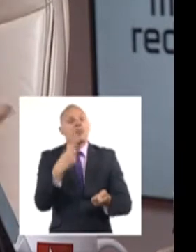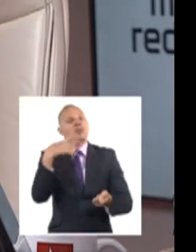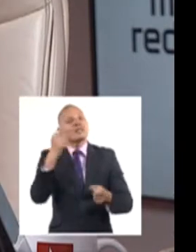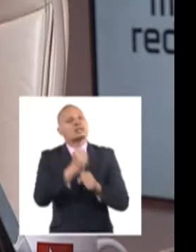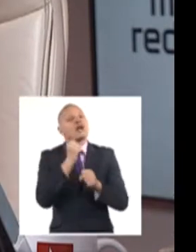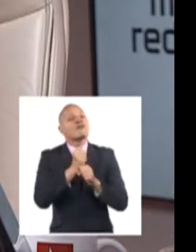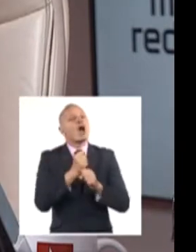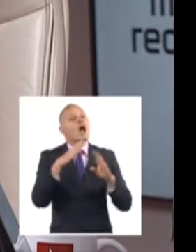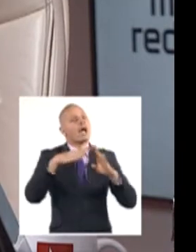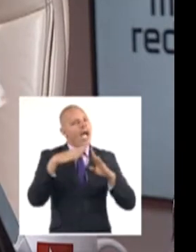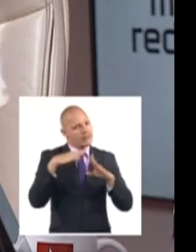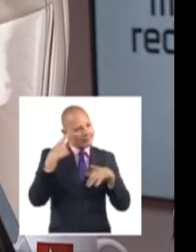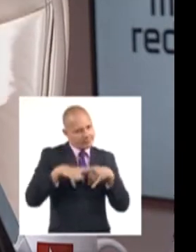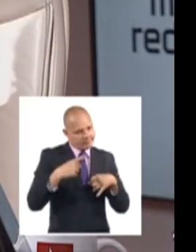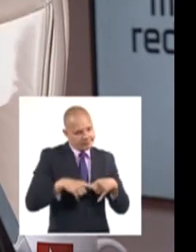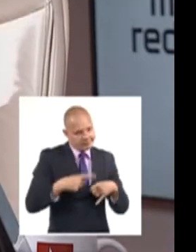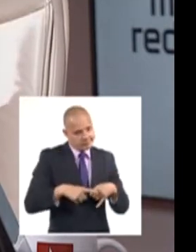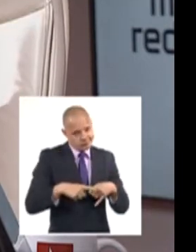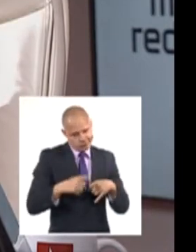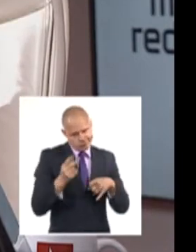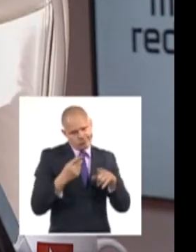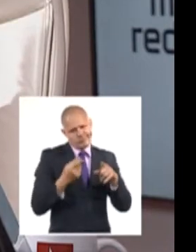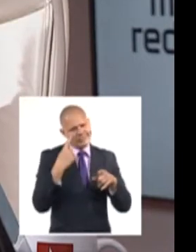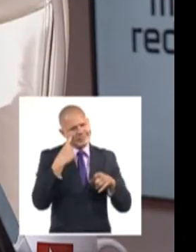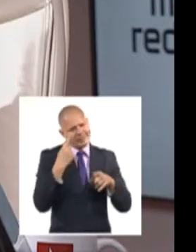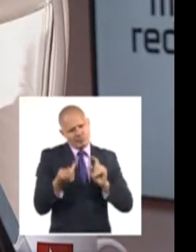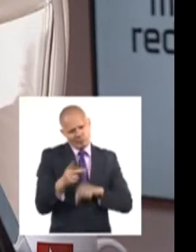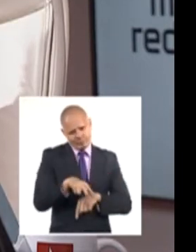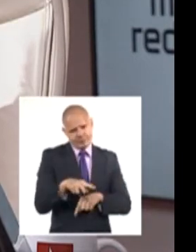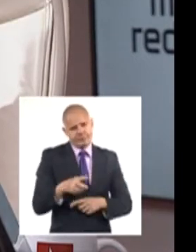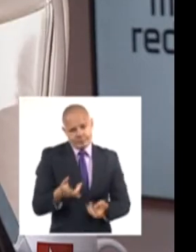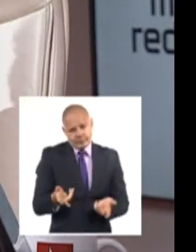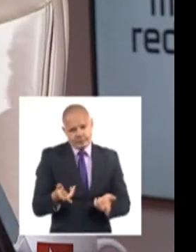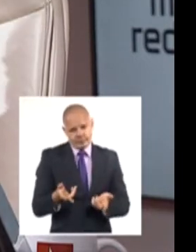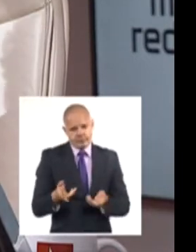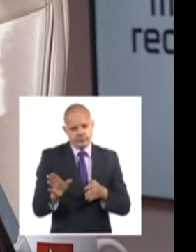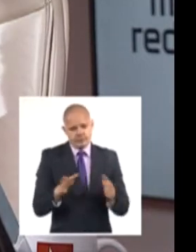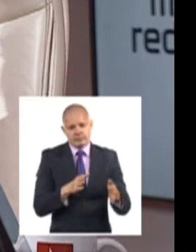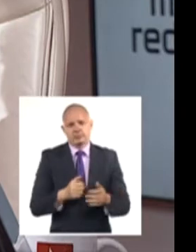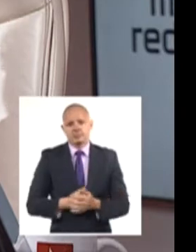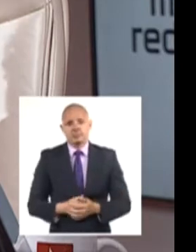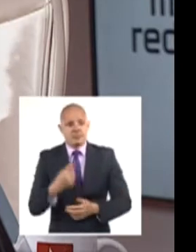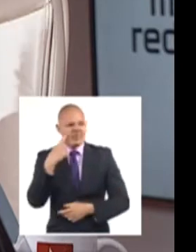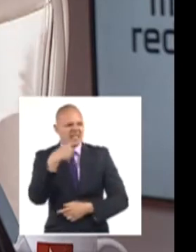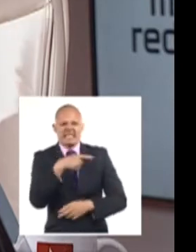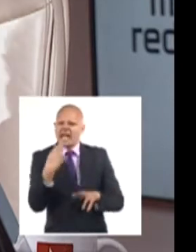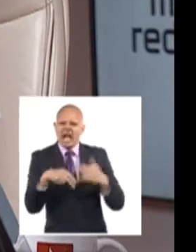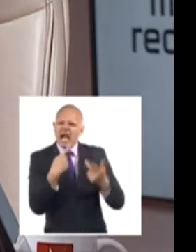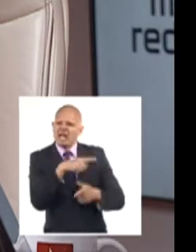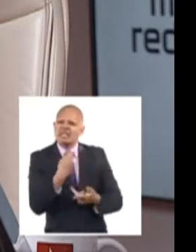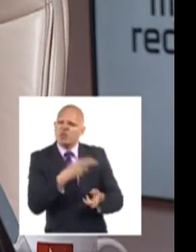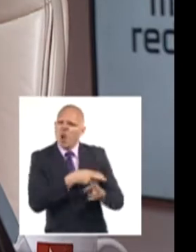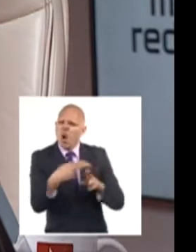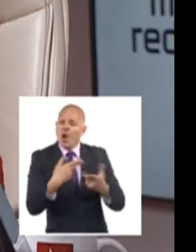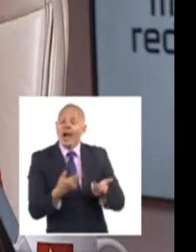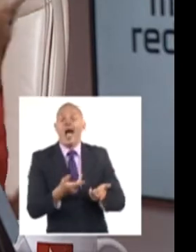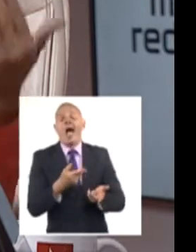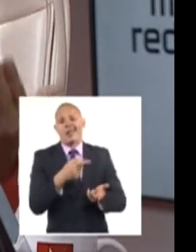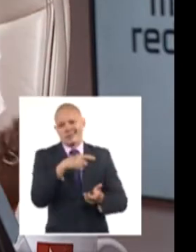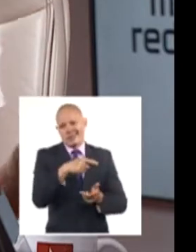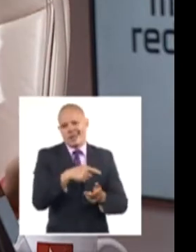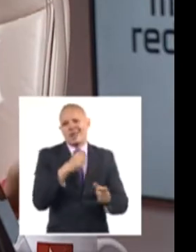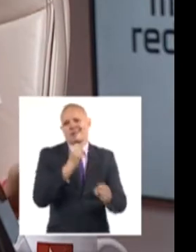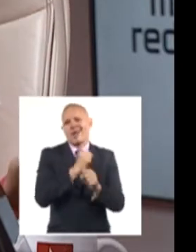un hombre bueno él es un hombre que se dedica a la empresario que se dedica a la construcción y es un hombre que tiene